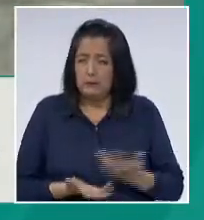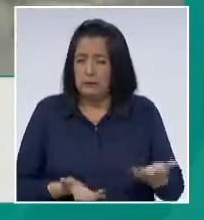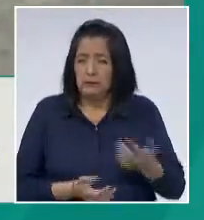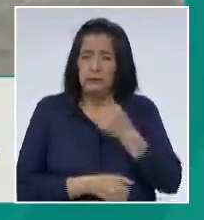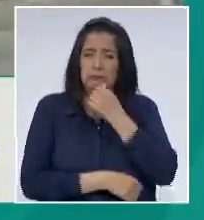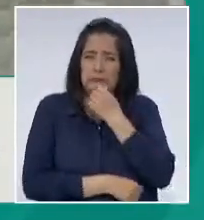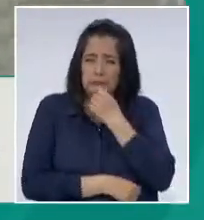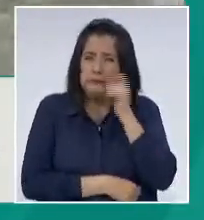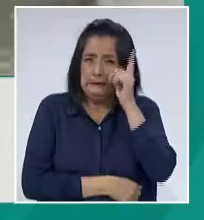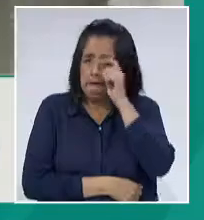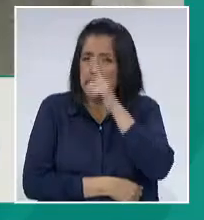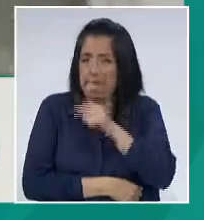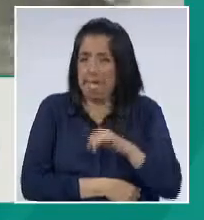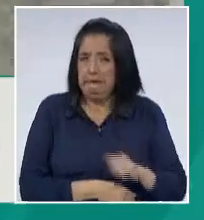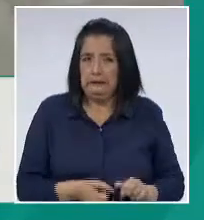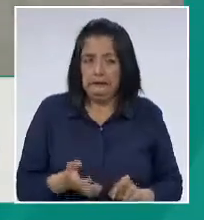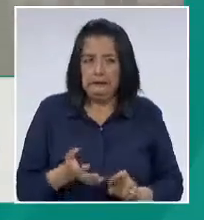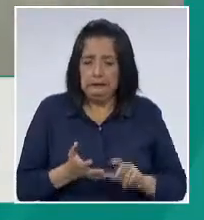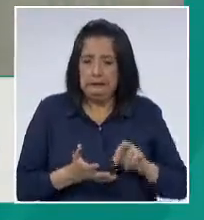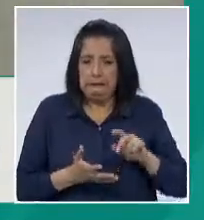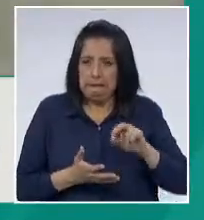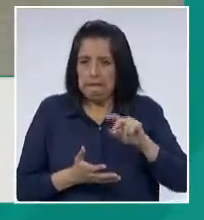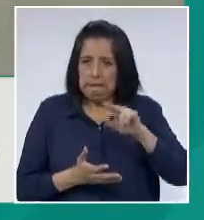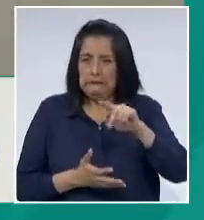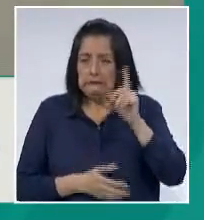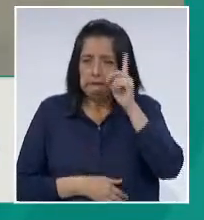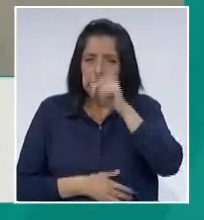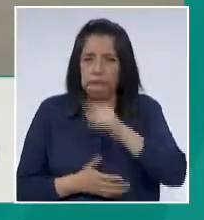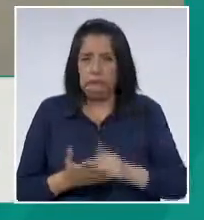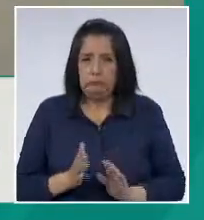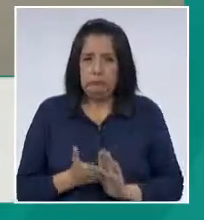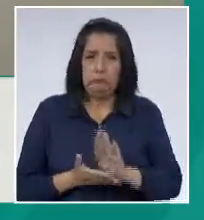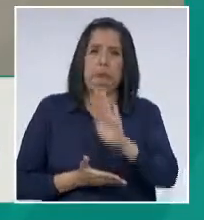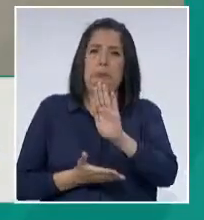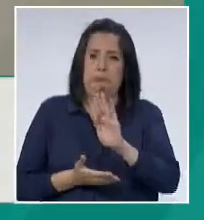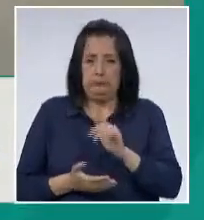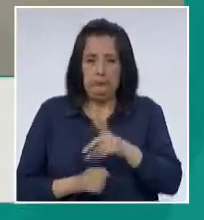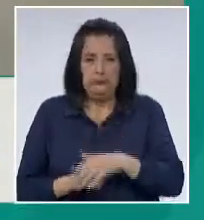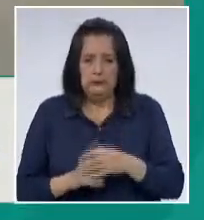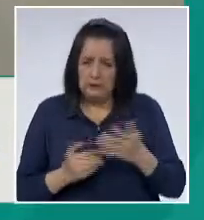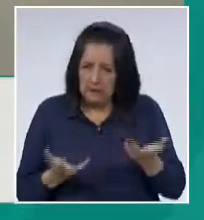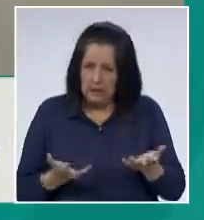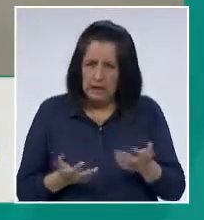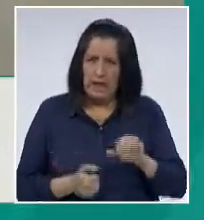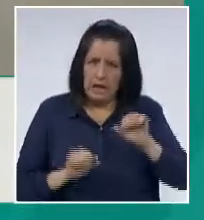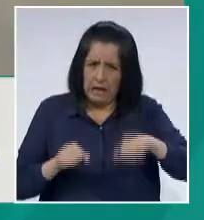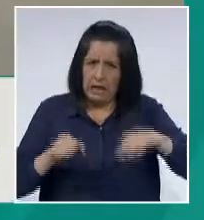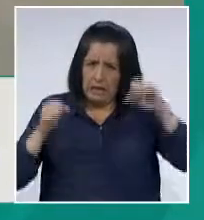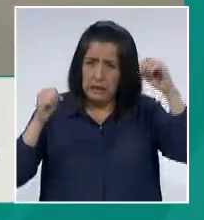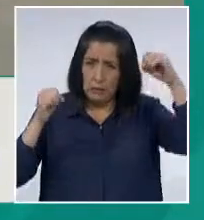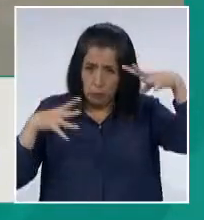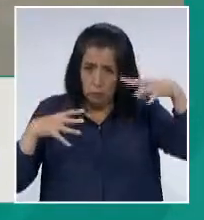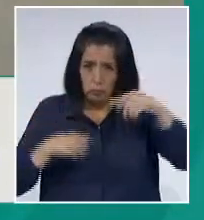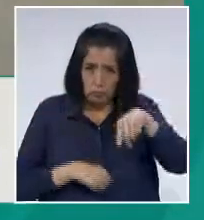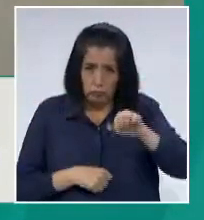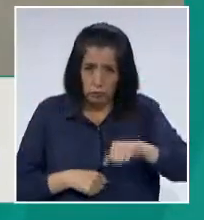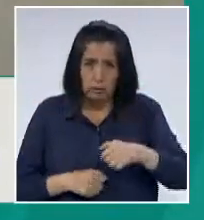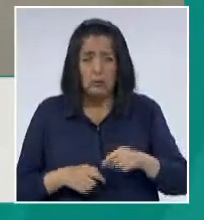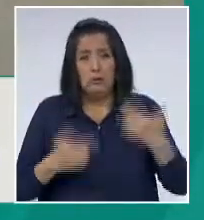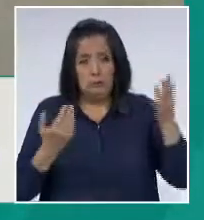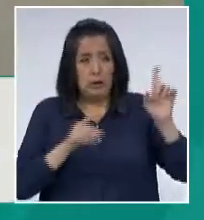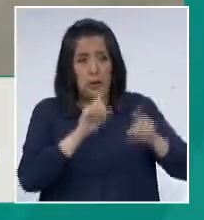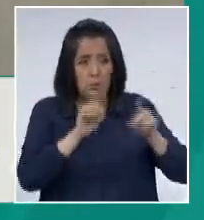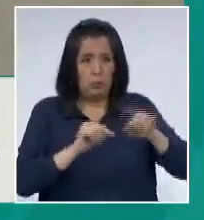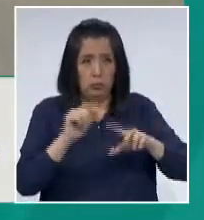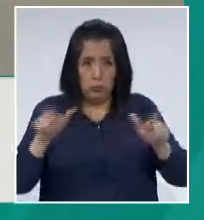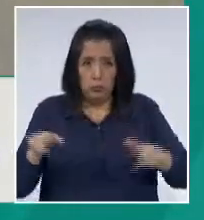cuenta la dificultad de desplazarse en el lugar por las escaleras tan empinadas, ¿hay fluido eléctrico? Porque este también ha sido cortado en algunas zonas